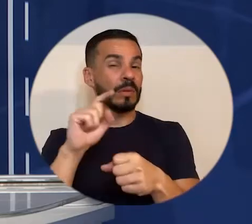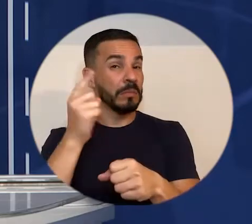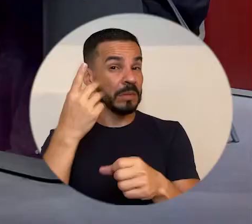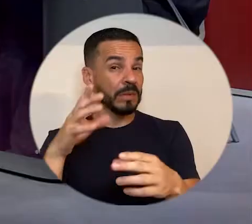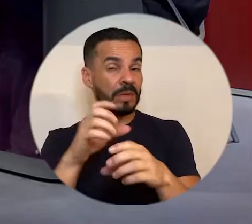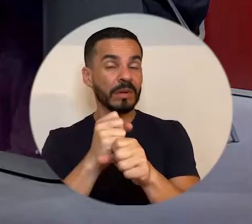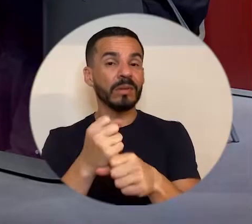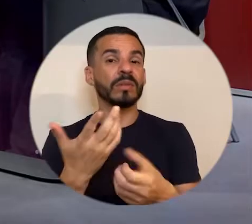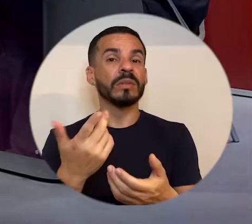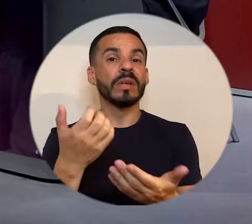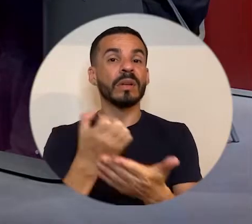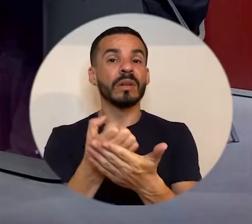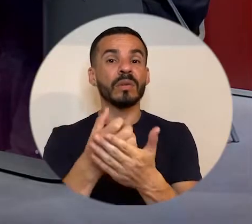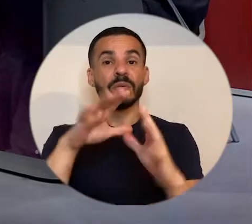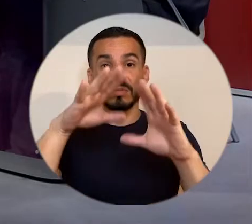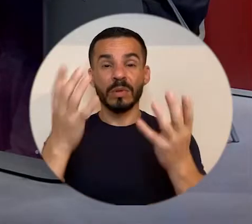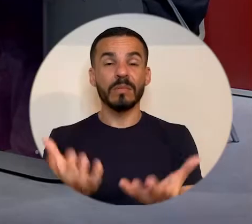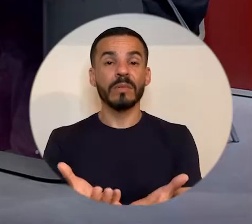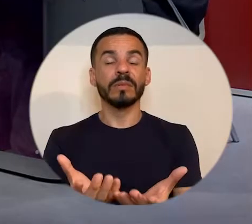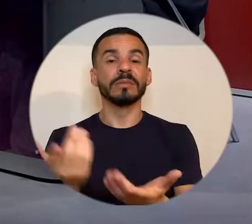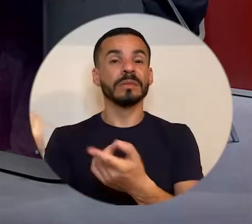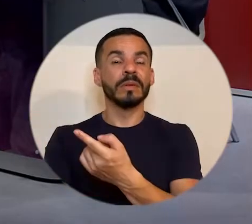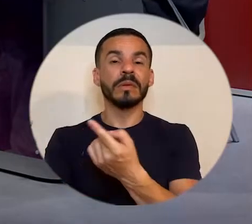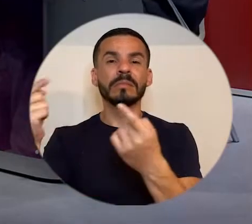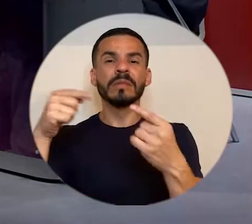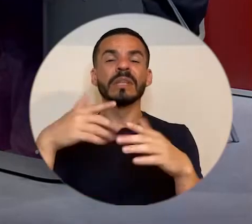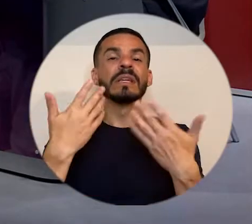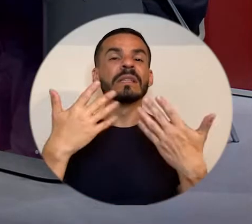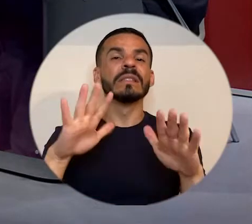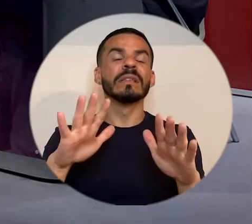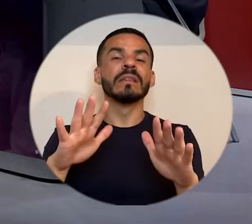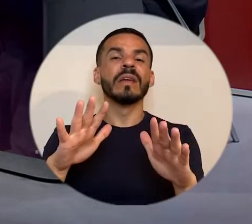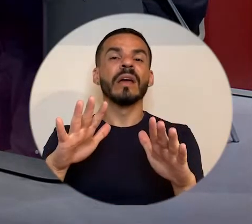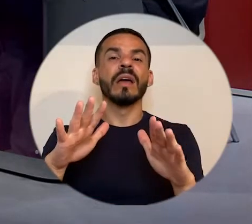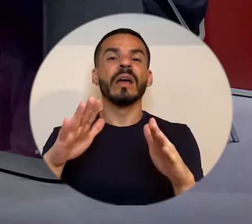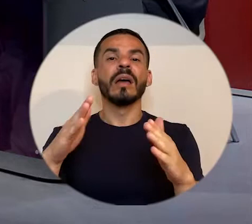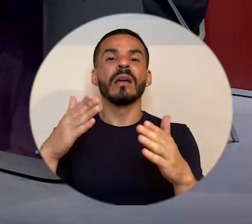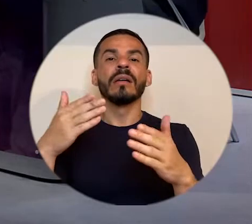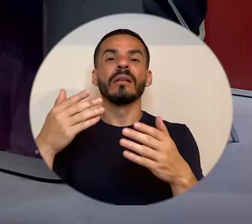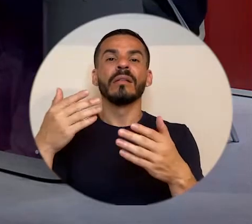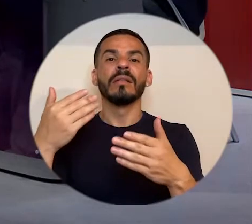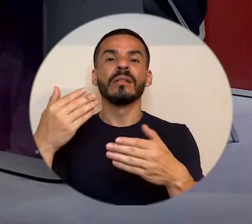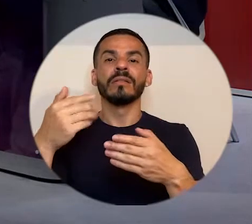conclusión. La primera conclusión es que la economía mundial venía ya